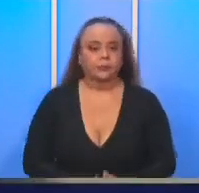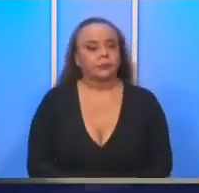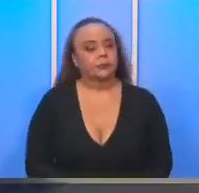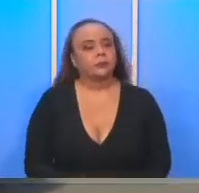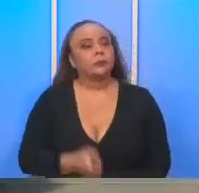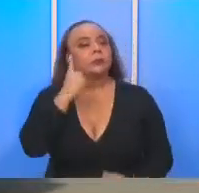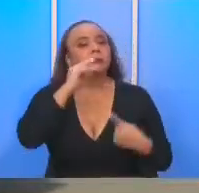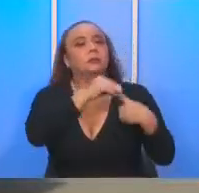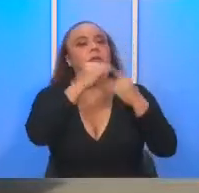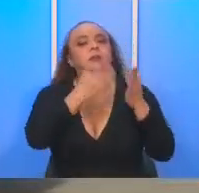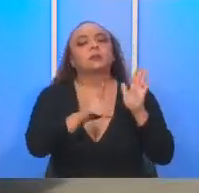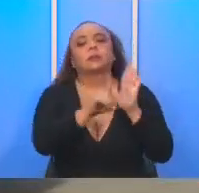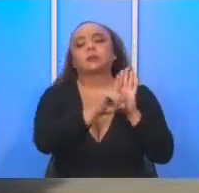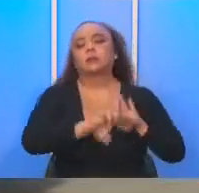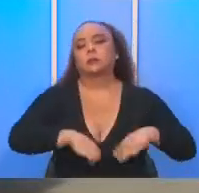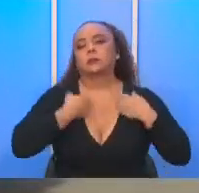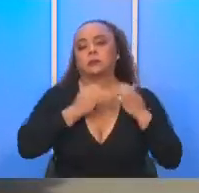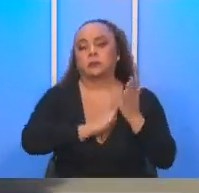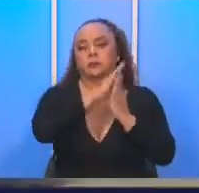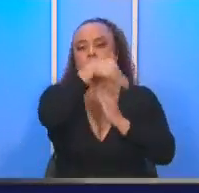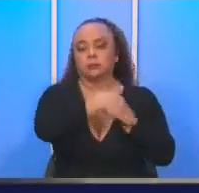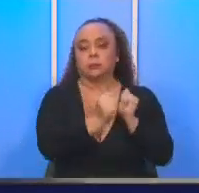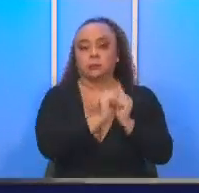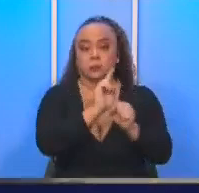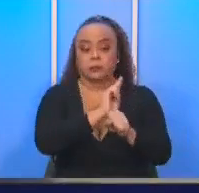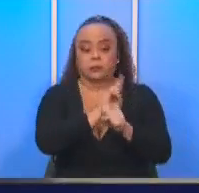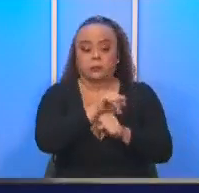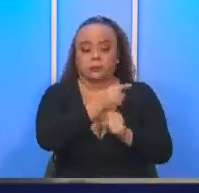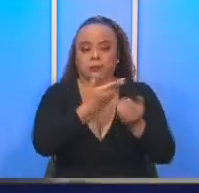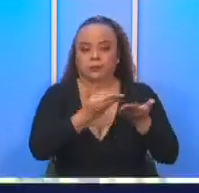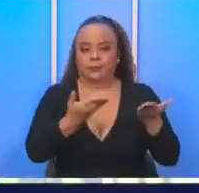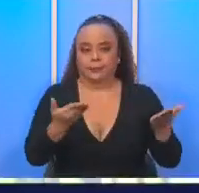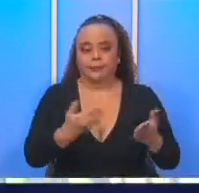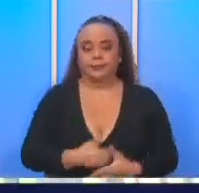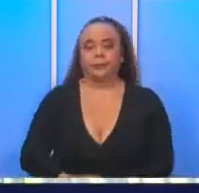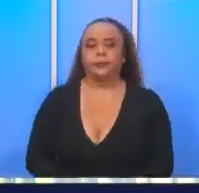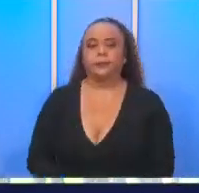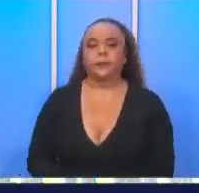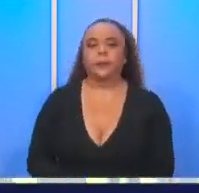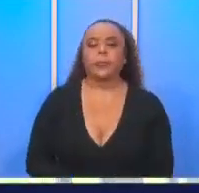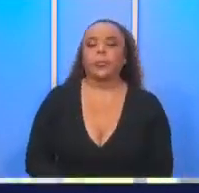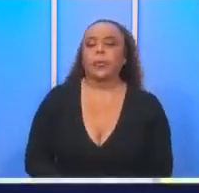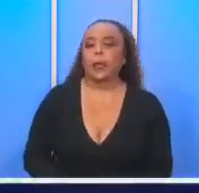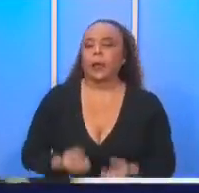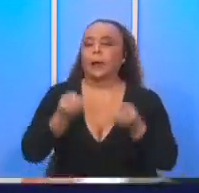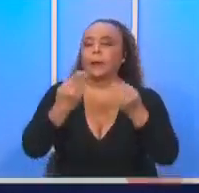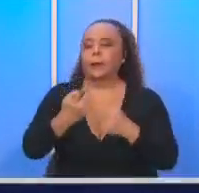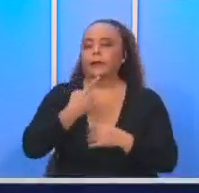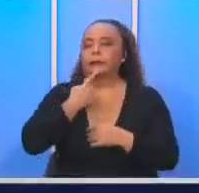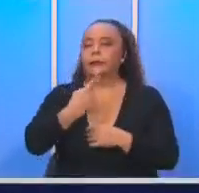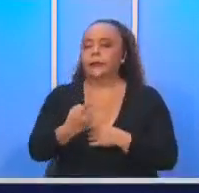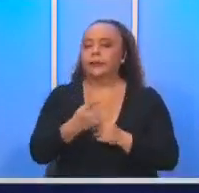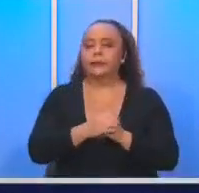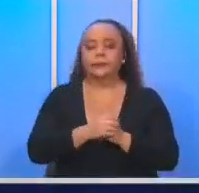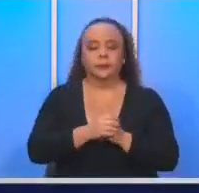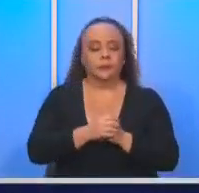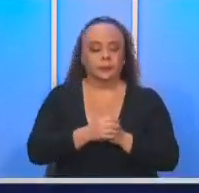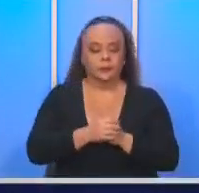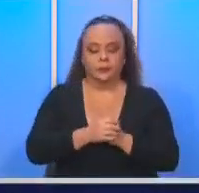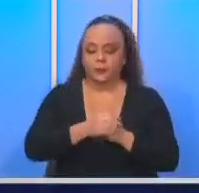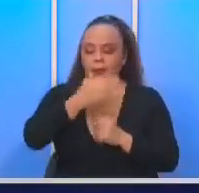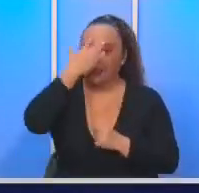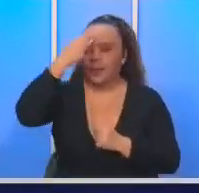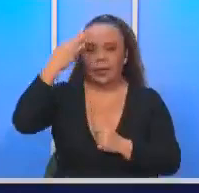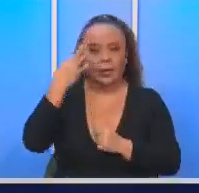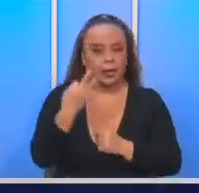los especialistas en derecho existe un abuso con la utilización de esta herramienta, al punto que muchos argumentos resultan